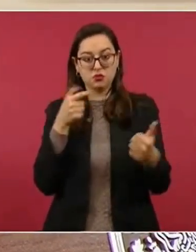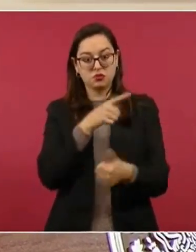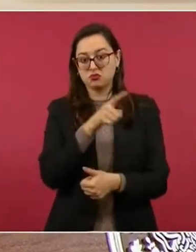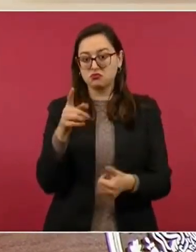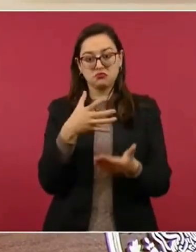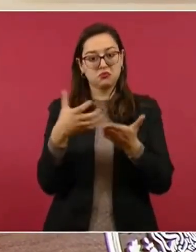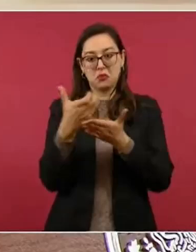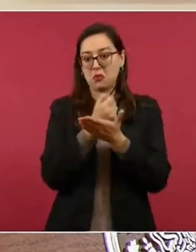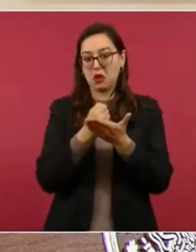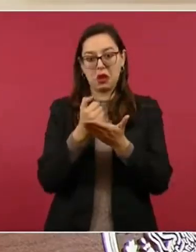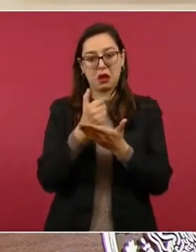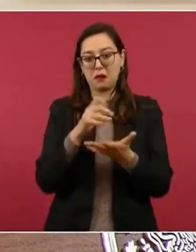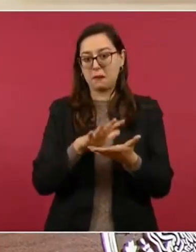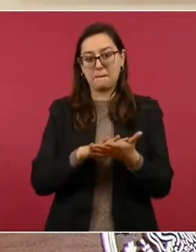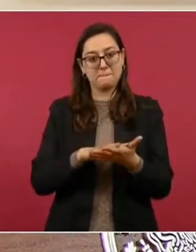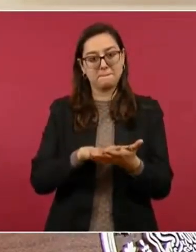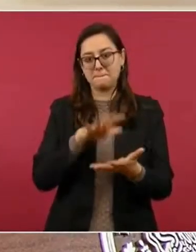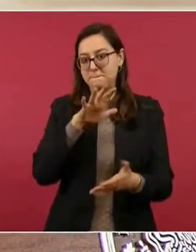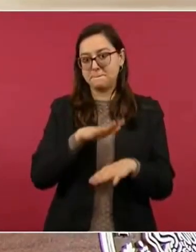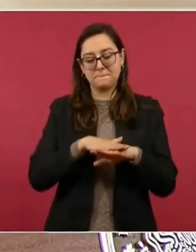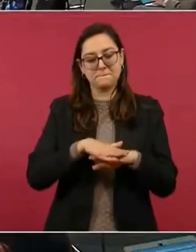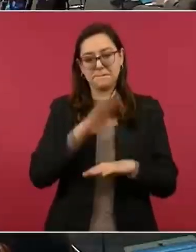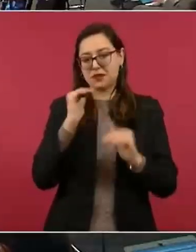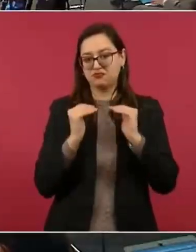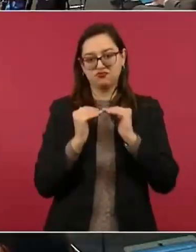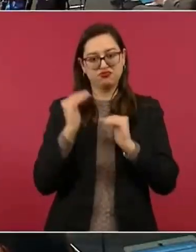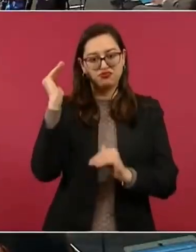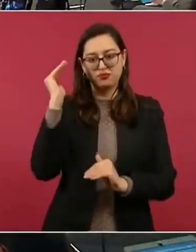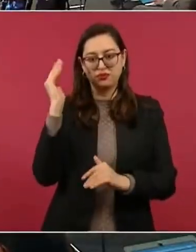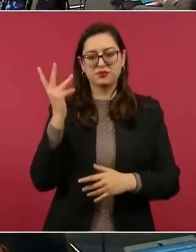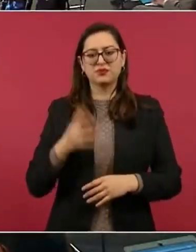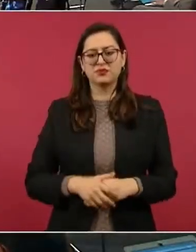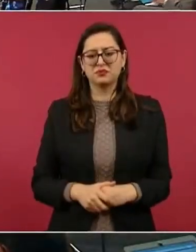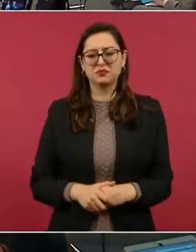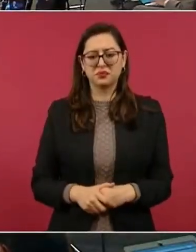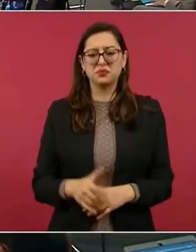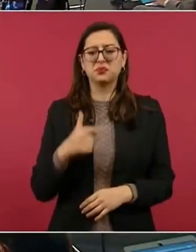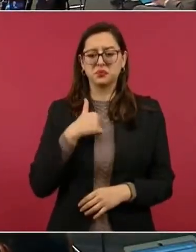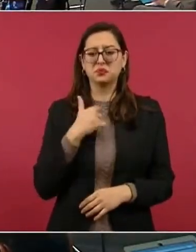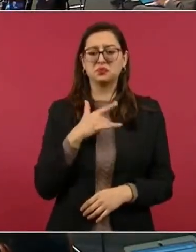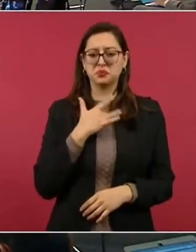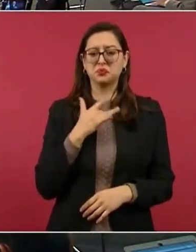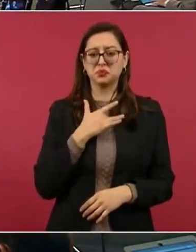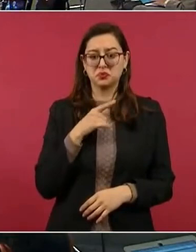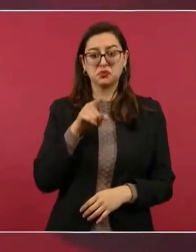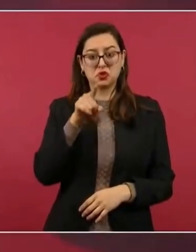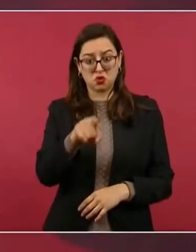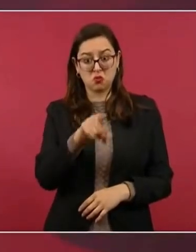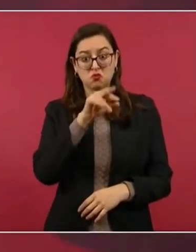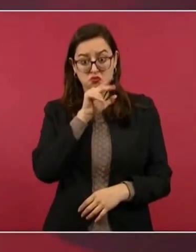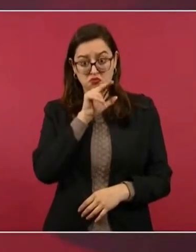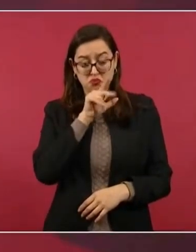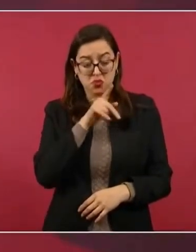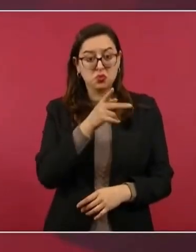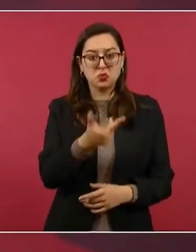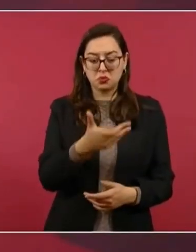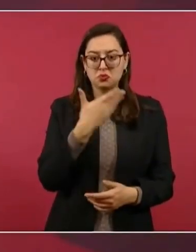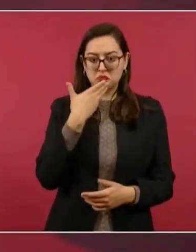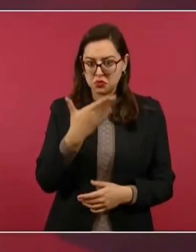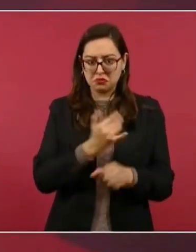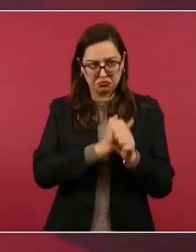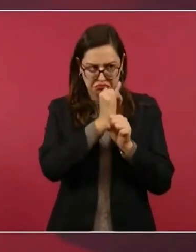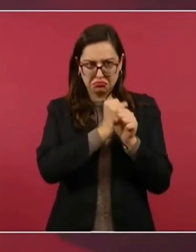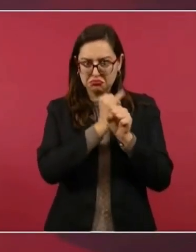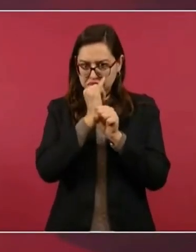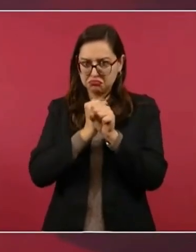ganan más. Entonces, yo celebro pues que te estés preocupado por eso,